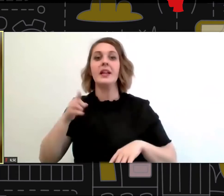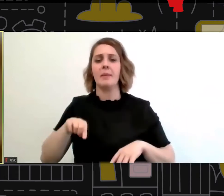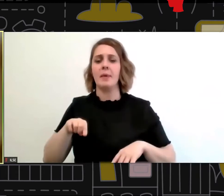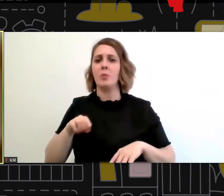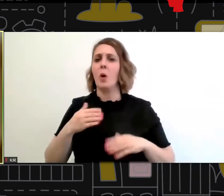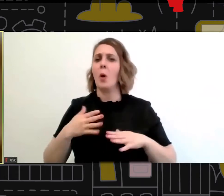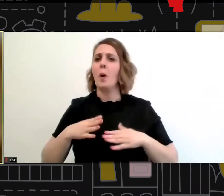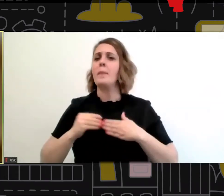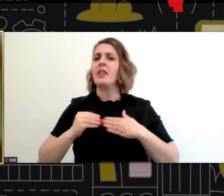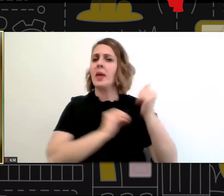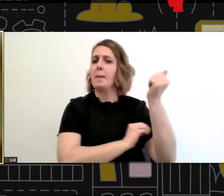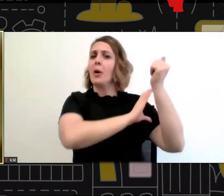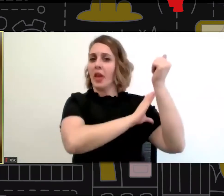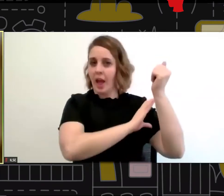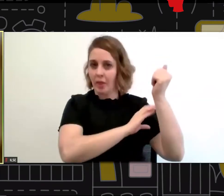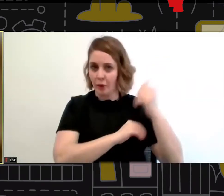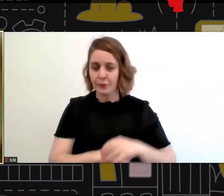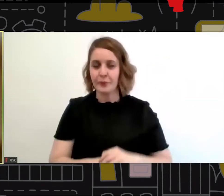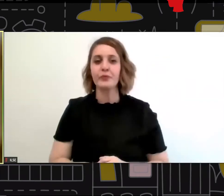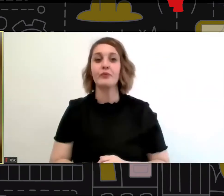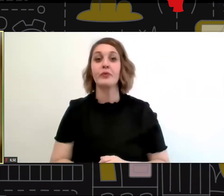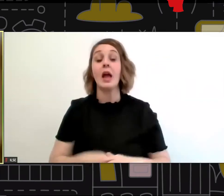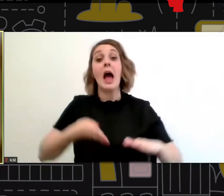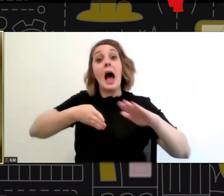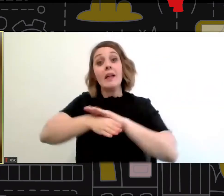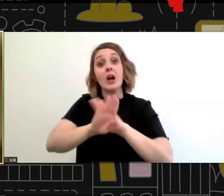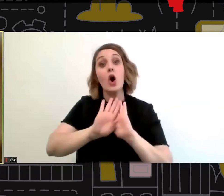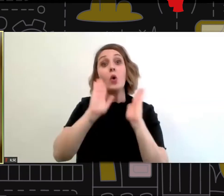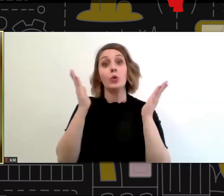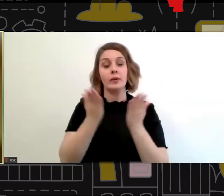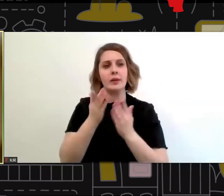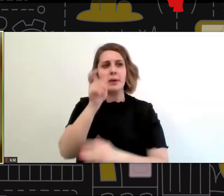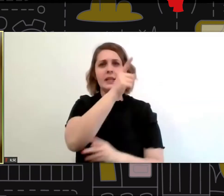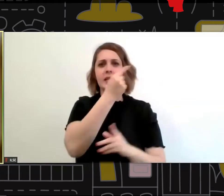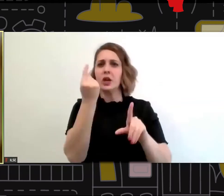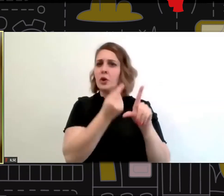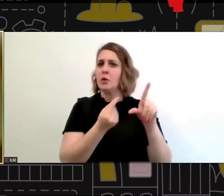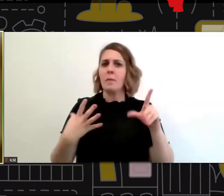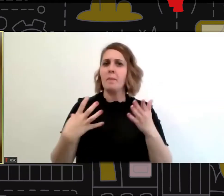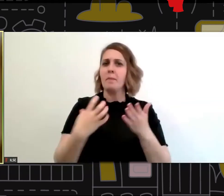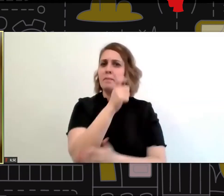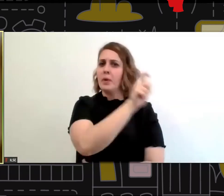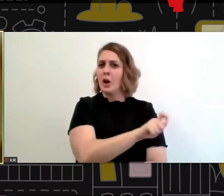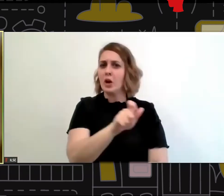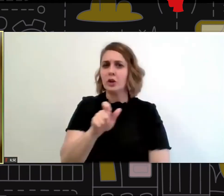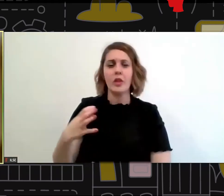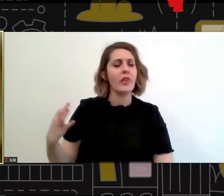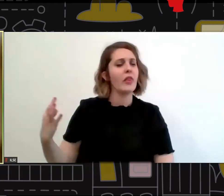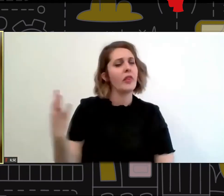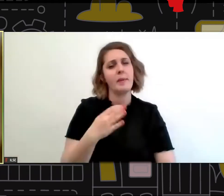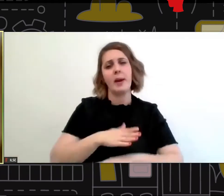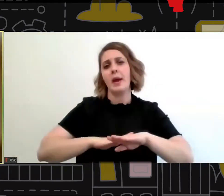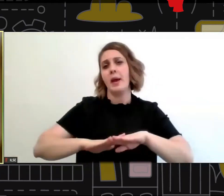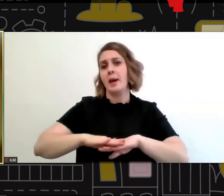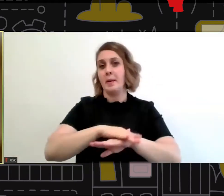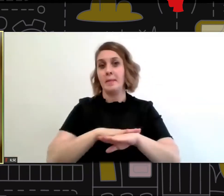empoderado. La accesibilidad universal y el diseño para todas las personas debe ser sin duda imprescindible